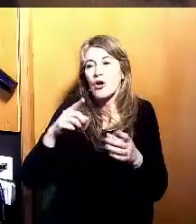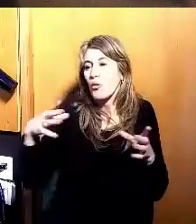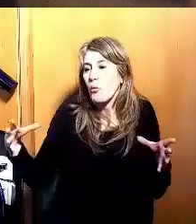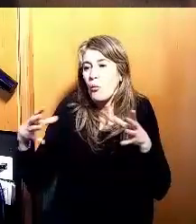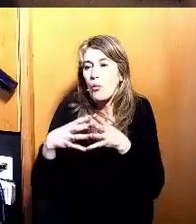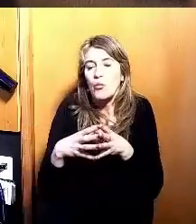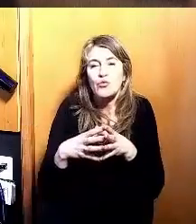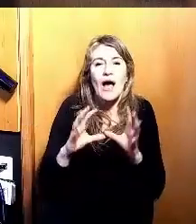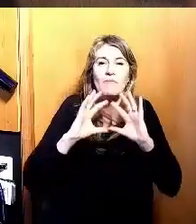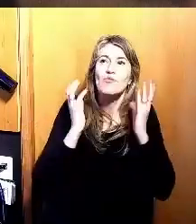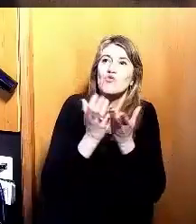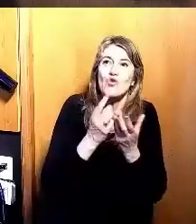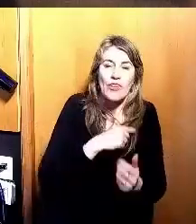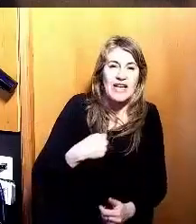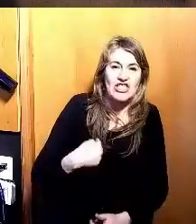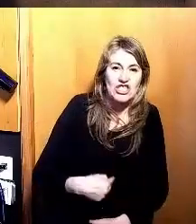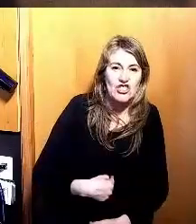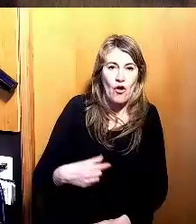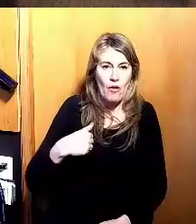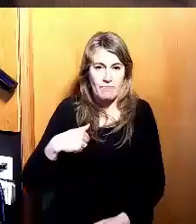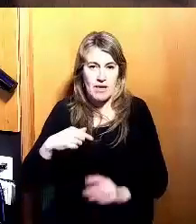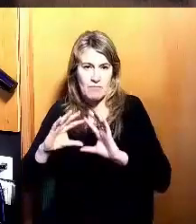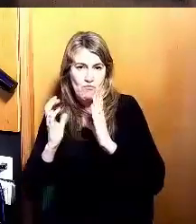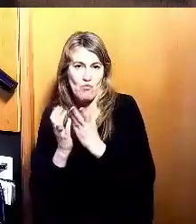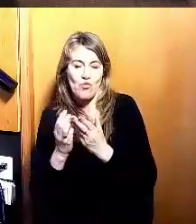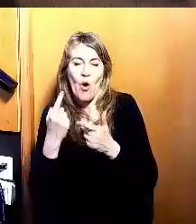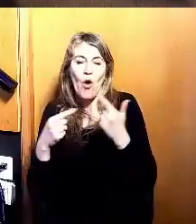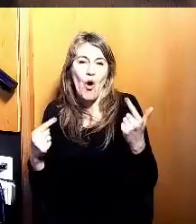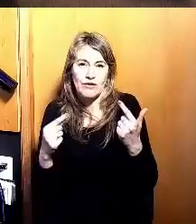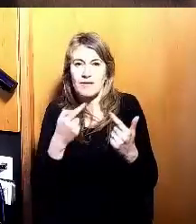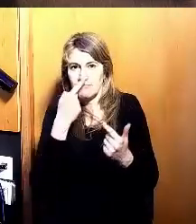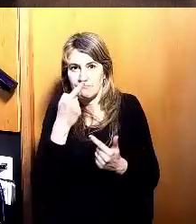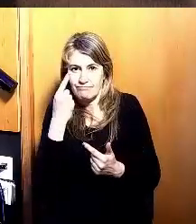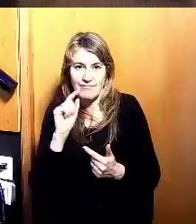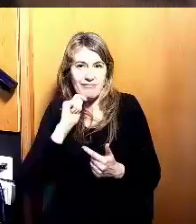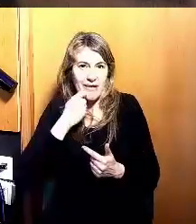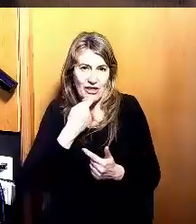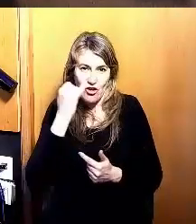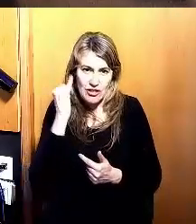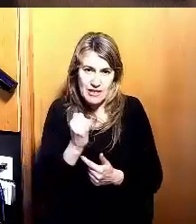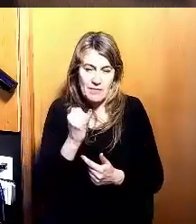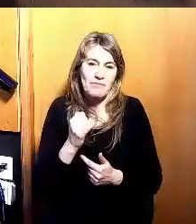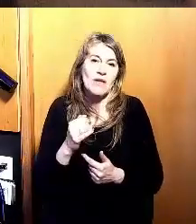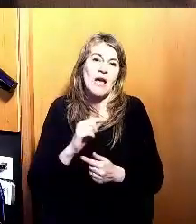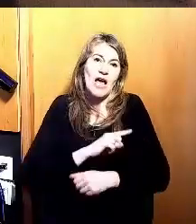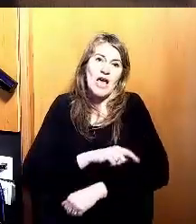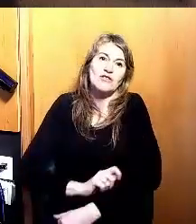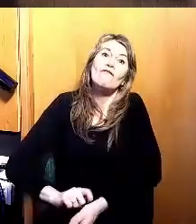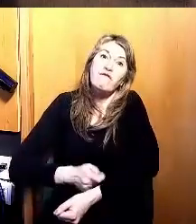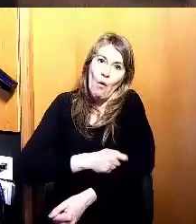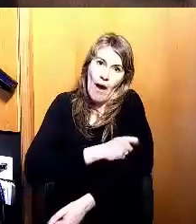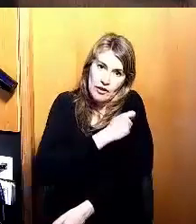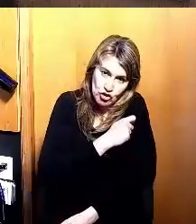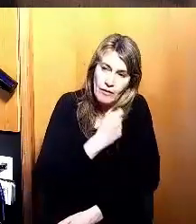mundo del chino con mi mundo, salen cosas fantásticas, así que gracias por esto, porque sé que es un esfuerzo enorme, así